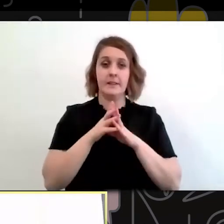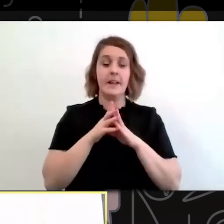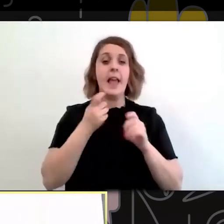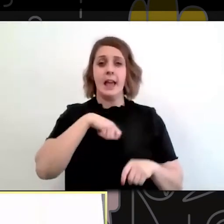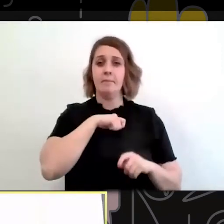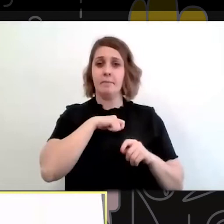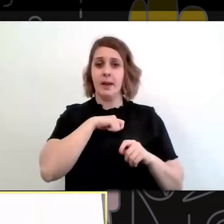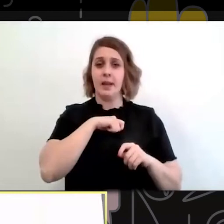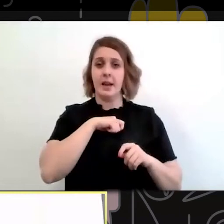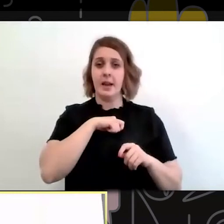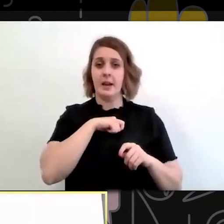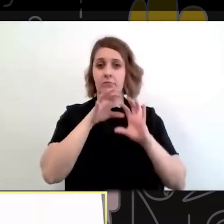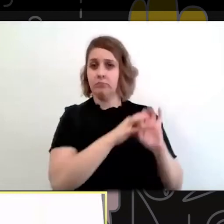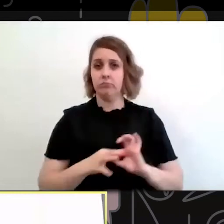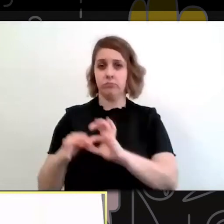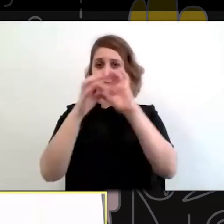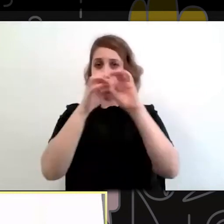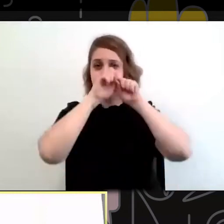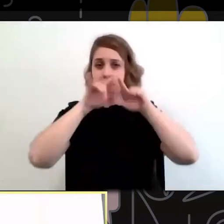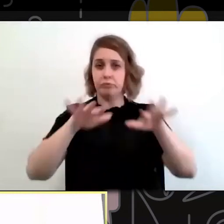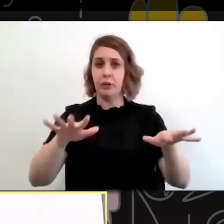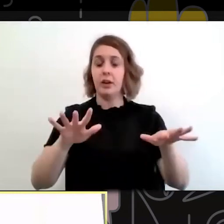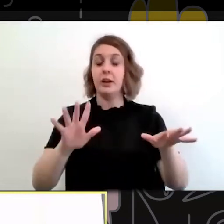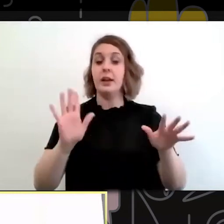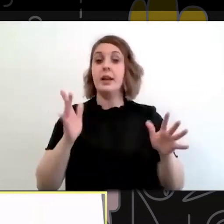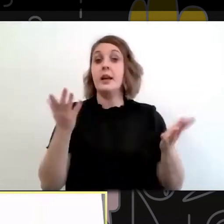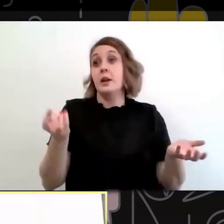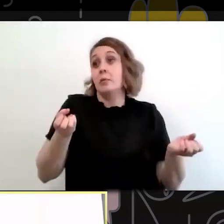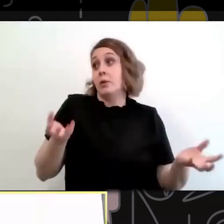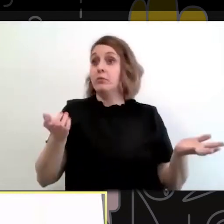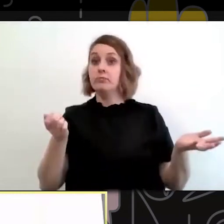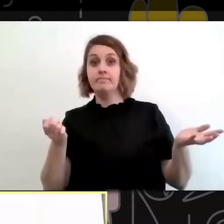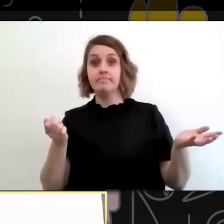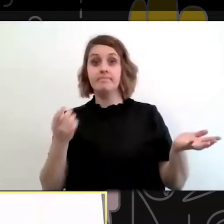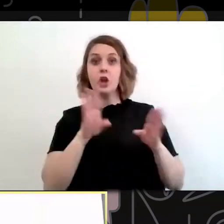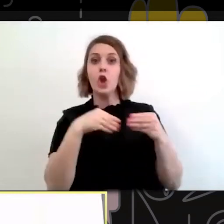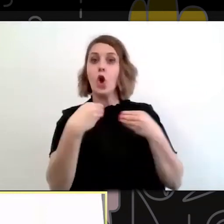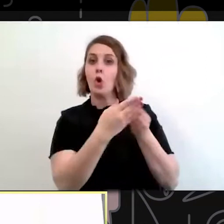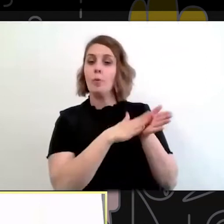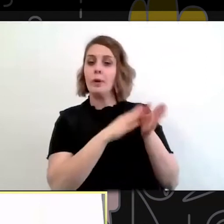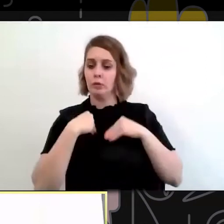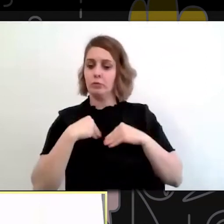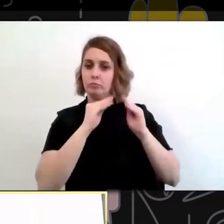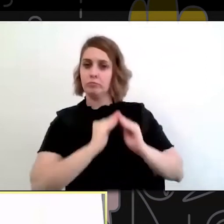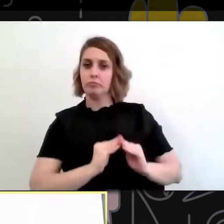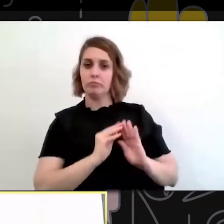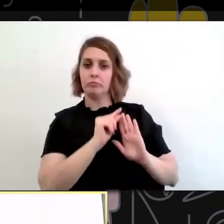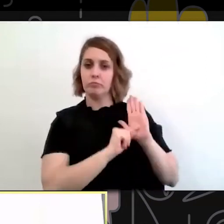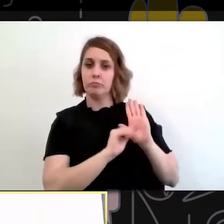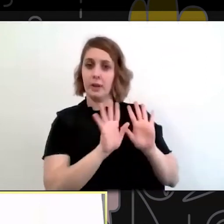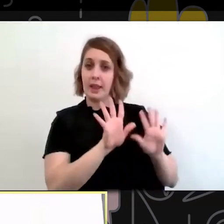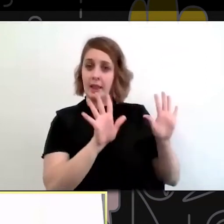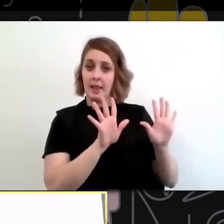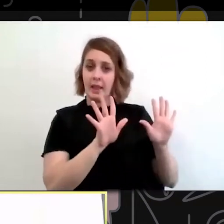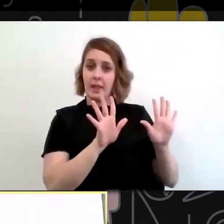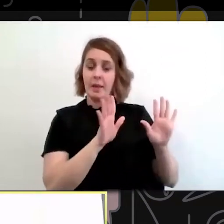los pacientes insulinizados y que bueno, este documento tanto se le ha llevado al